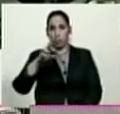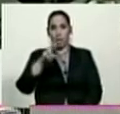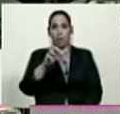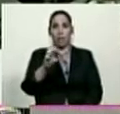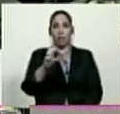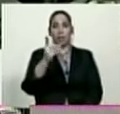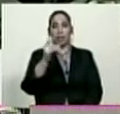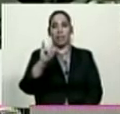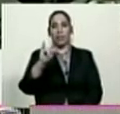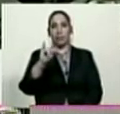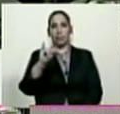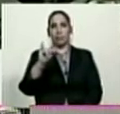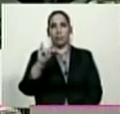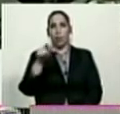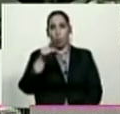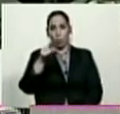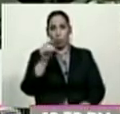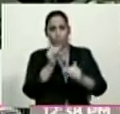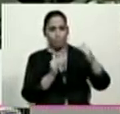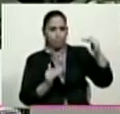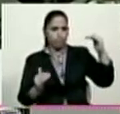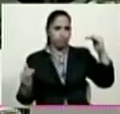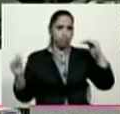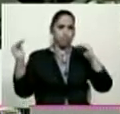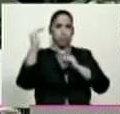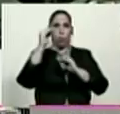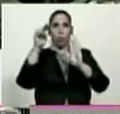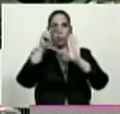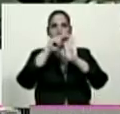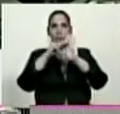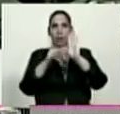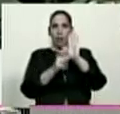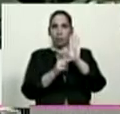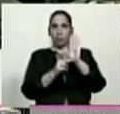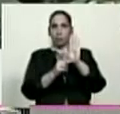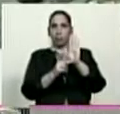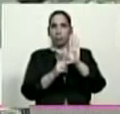que se ha llegado al máximo nivel de la carrera militar.